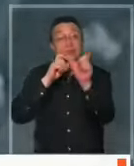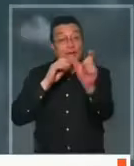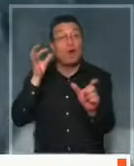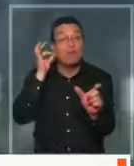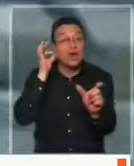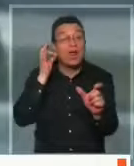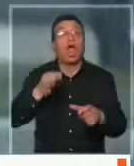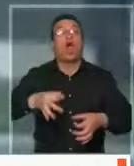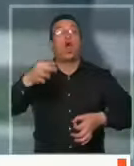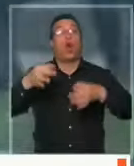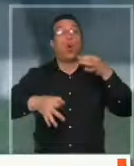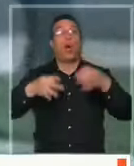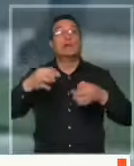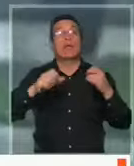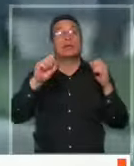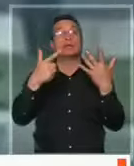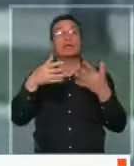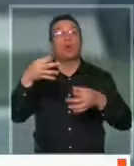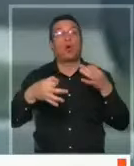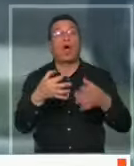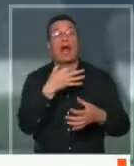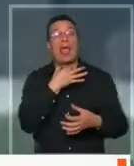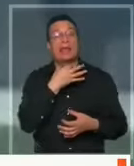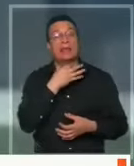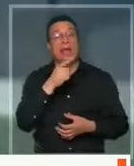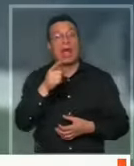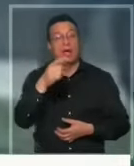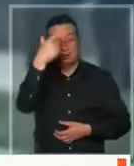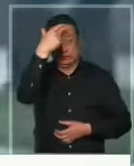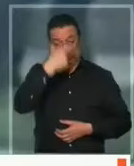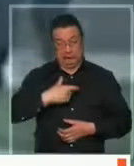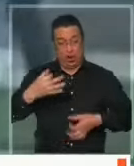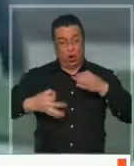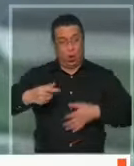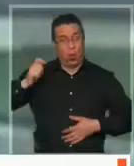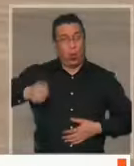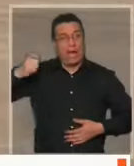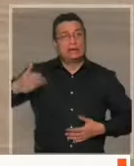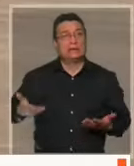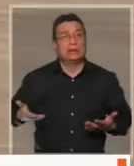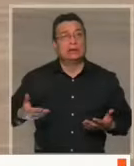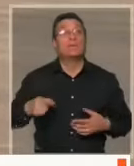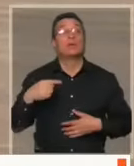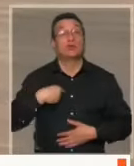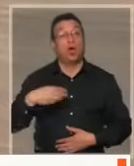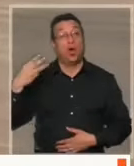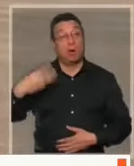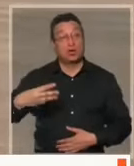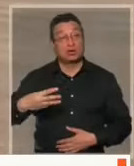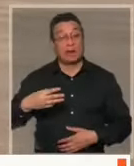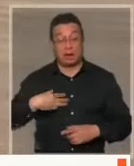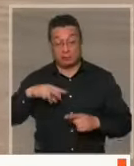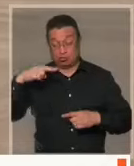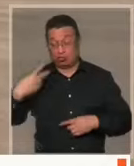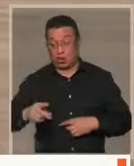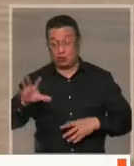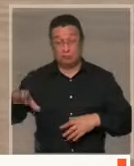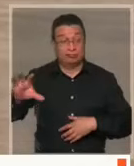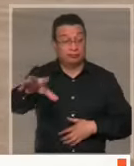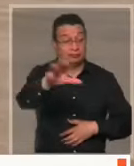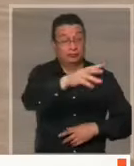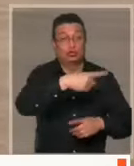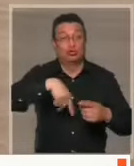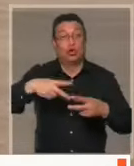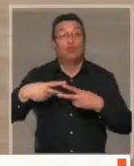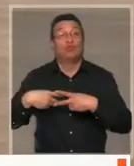menos que la jueza del séptimo juzgado de garantía de Santiago, Carla Capello. La municipalidad, como administradora de los bienes nacionales de uso